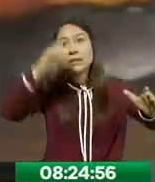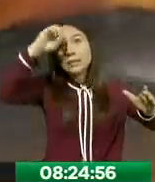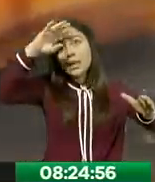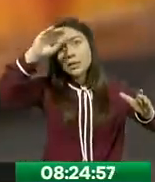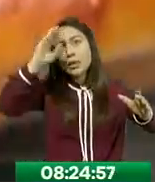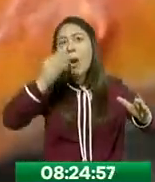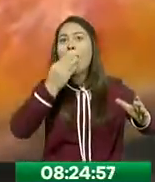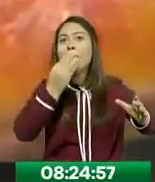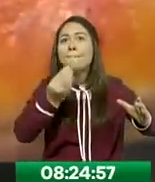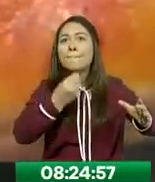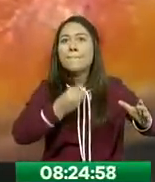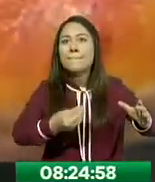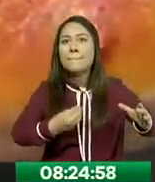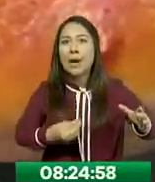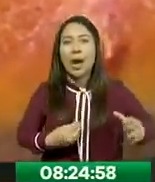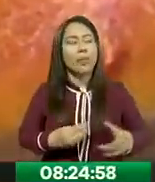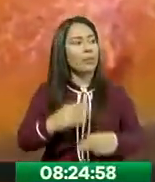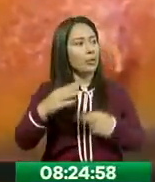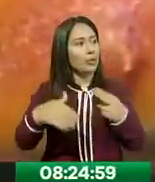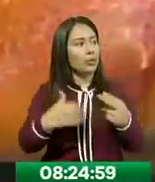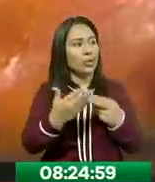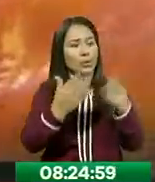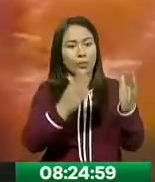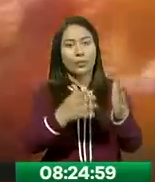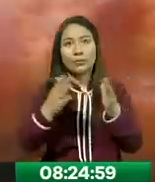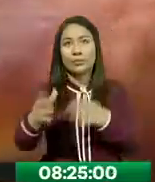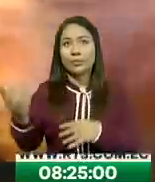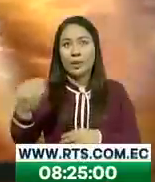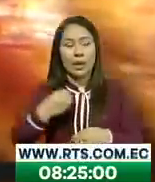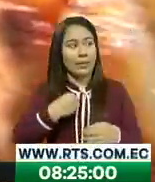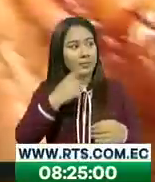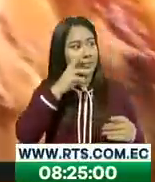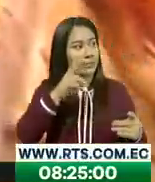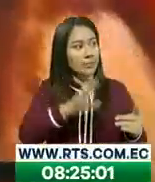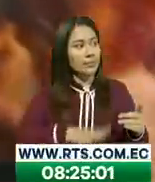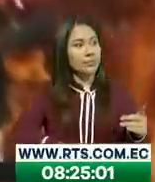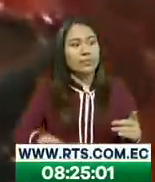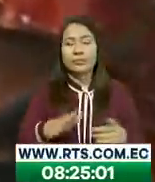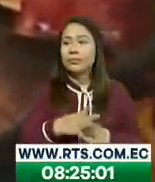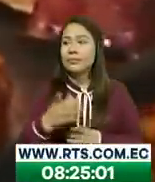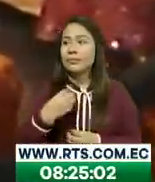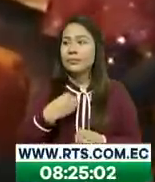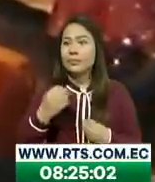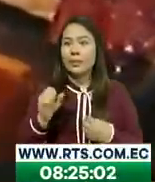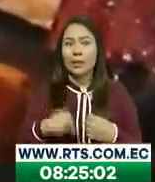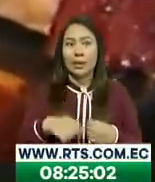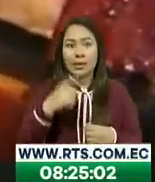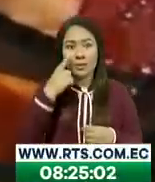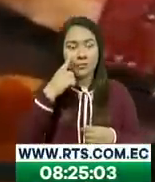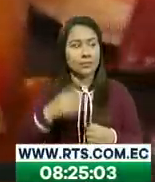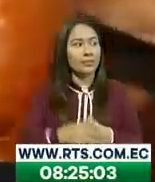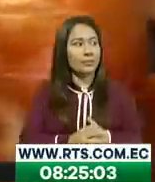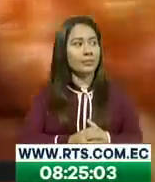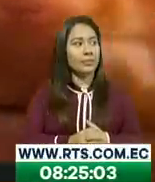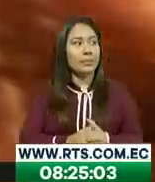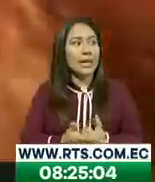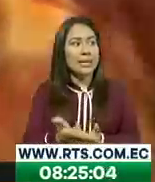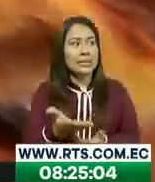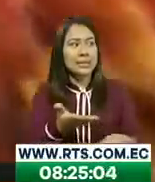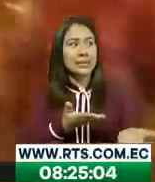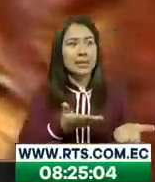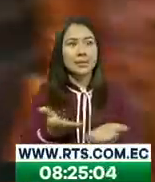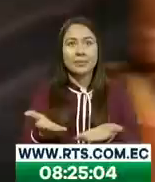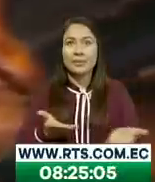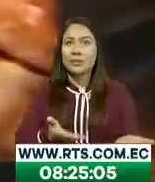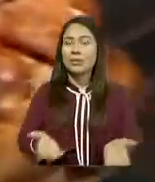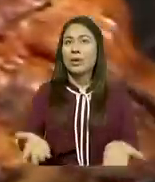relleno. Incluso si no tiene el momento efectivo, puede cancelarlo con tarjeta de crédito, que ya está disponible Visa y Mastercard. Perfecto. ¿Servicio a domicilio ustedes